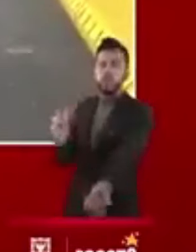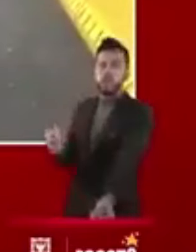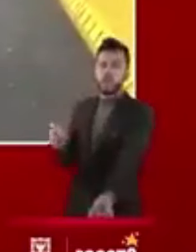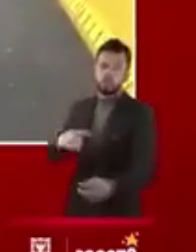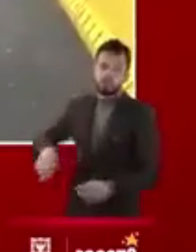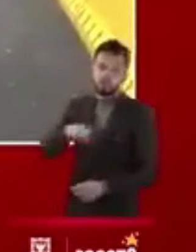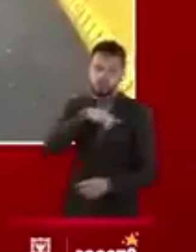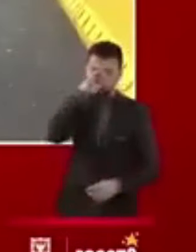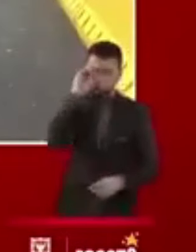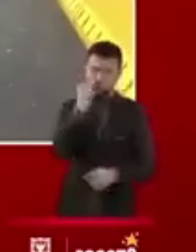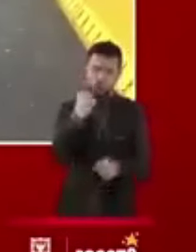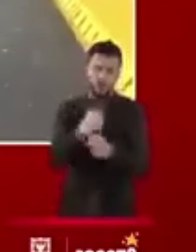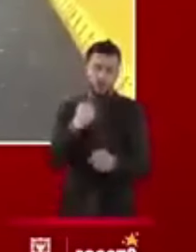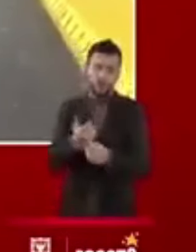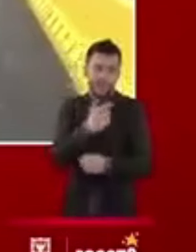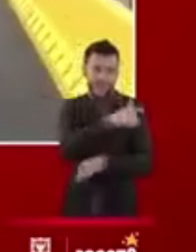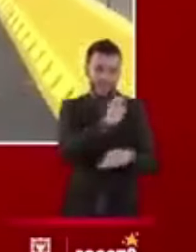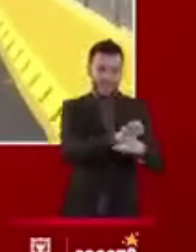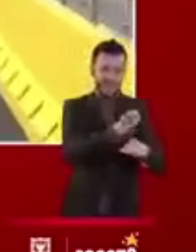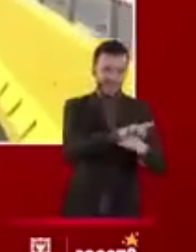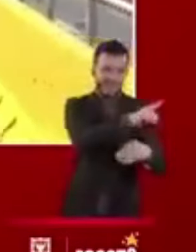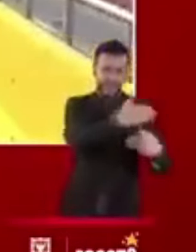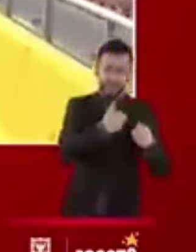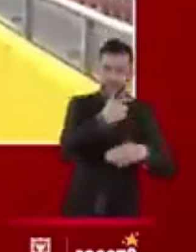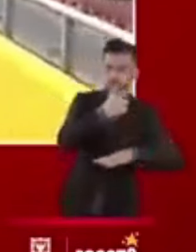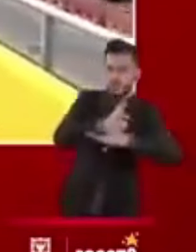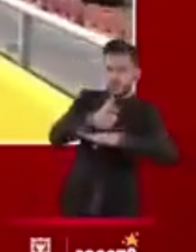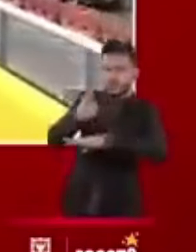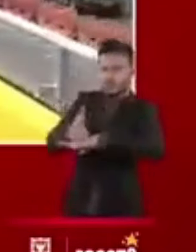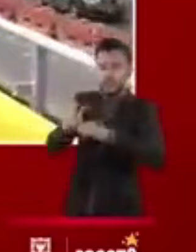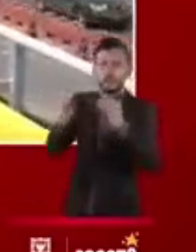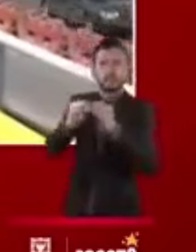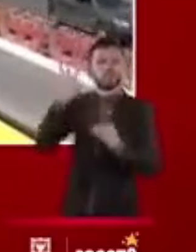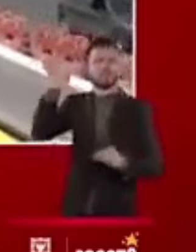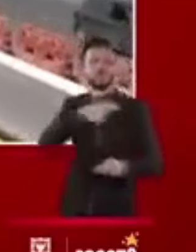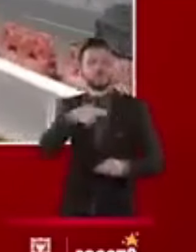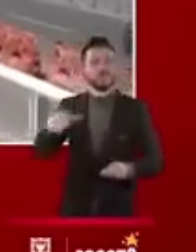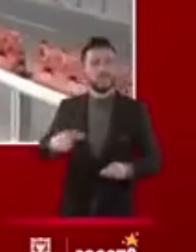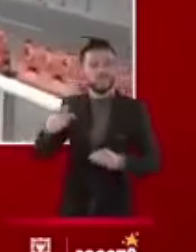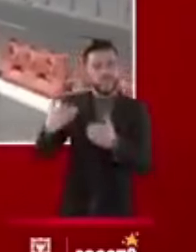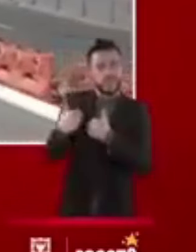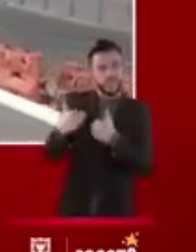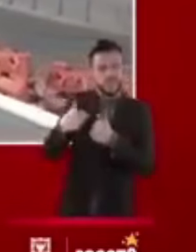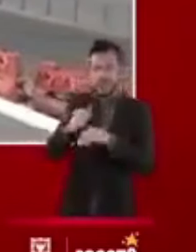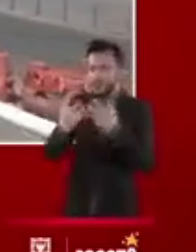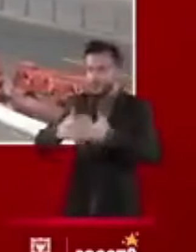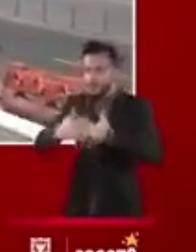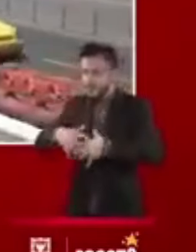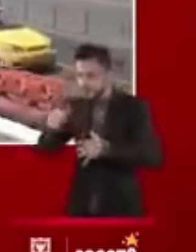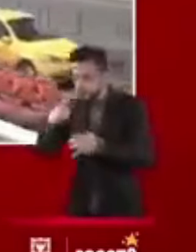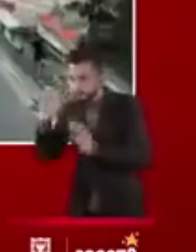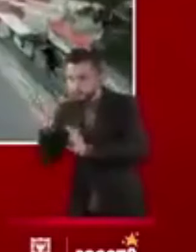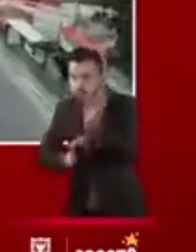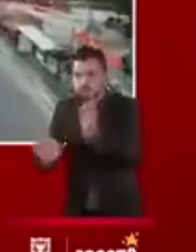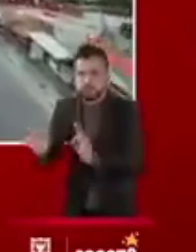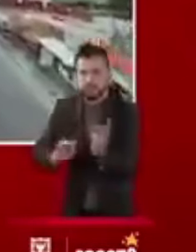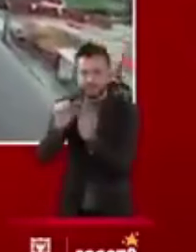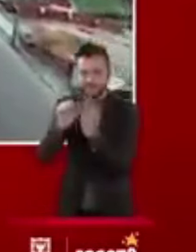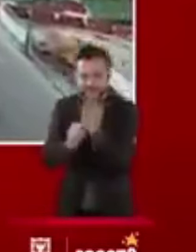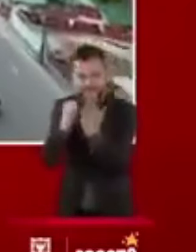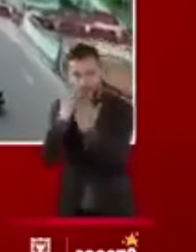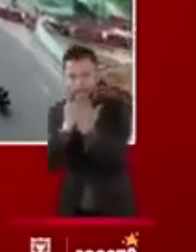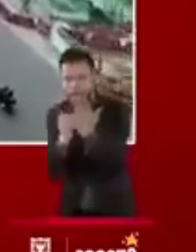dijo el mandatario de la ciudad XXX XX durante la auditoria realizada por la